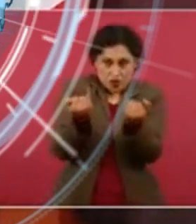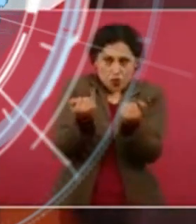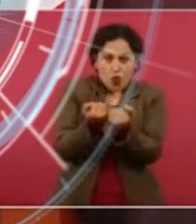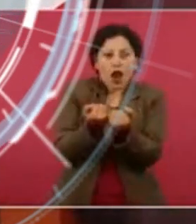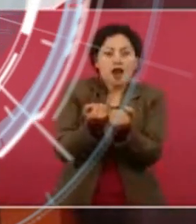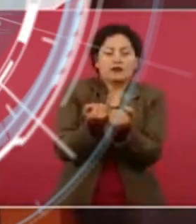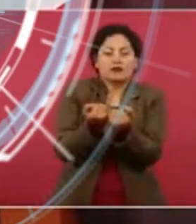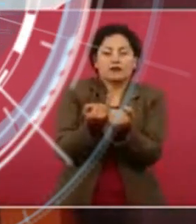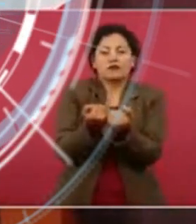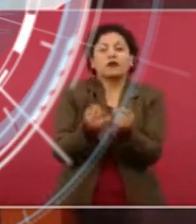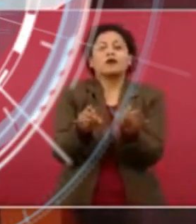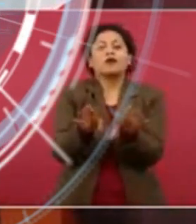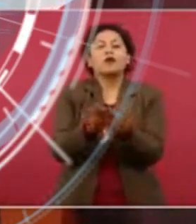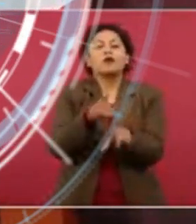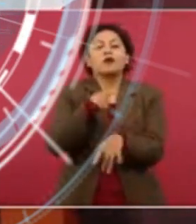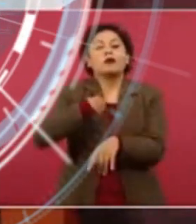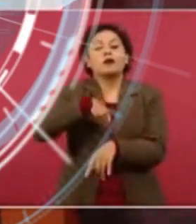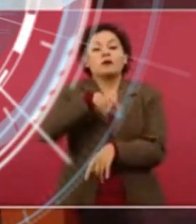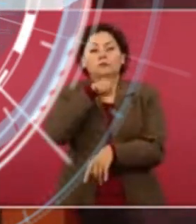no quedarnos callados,